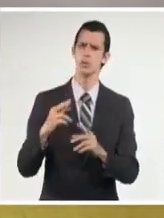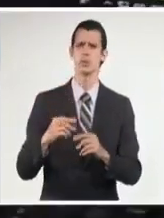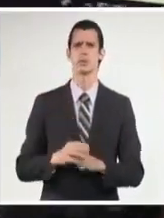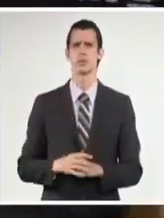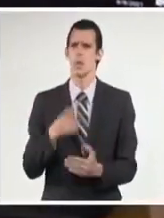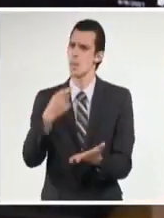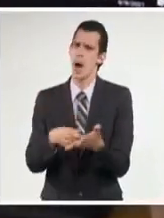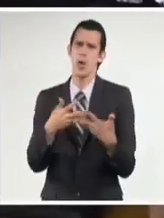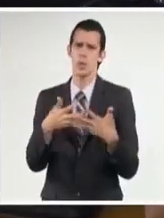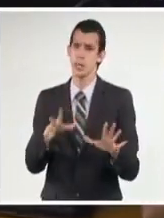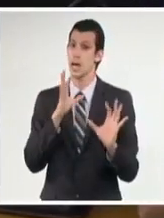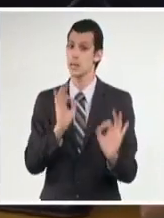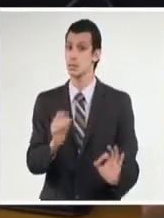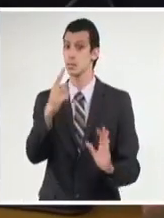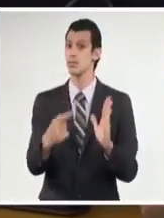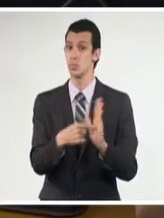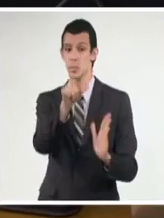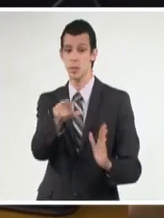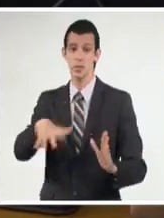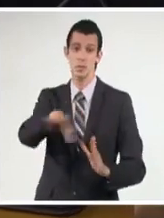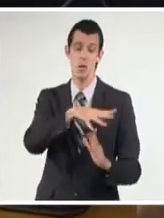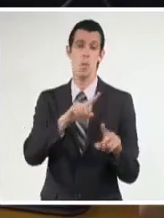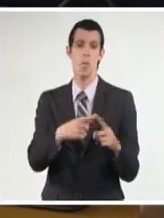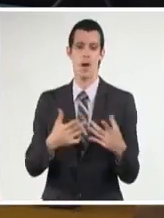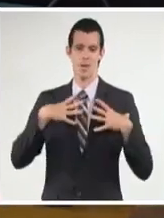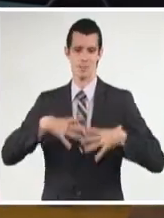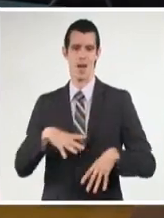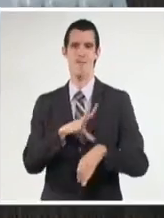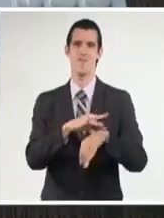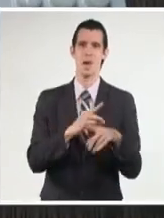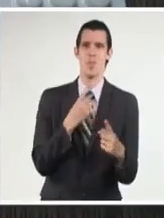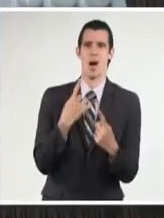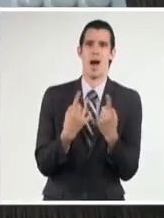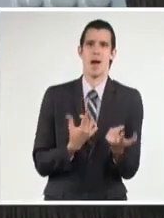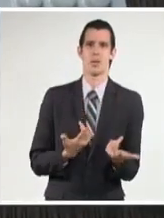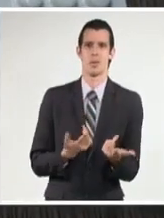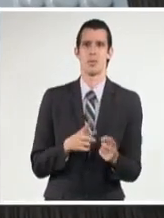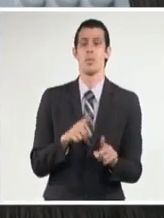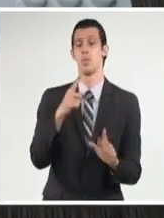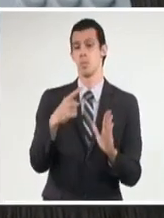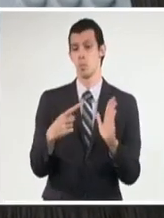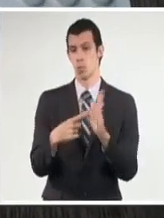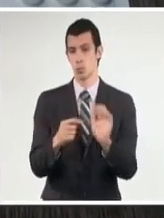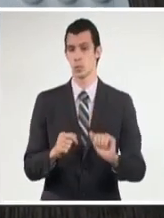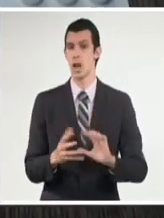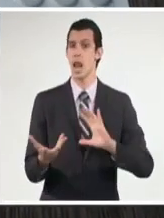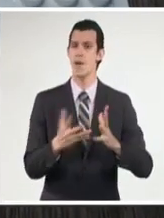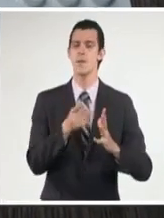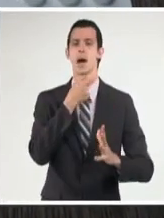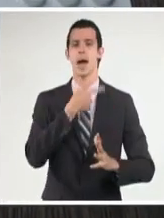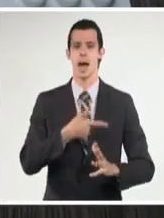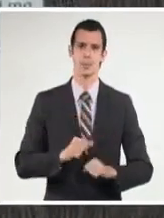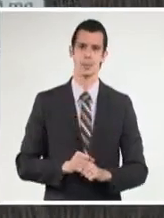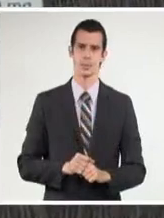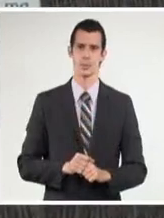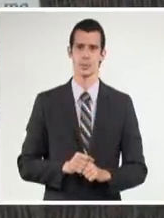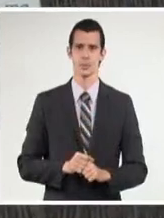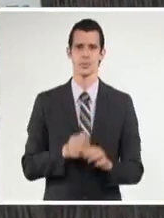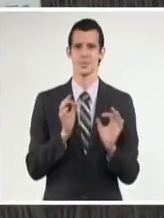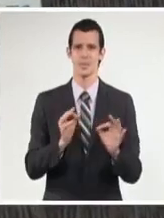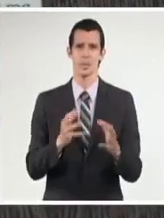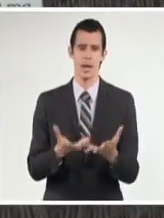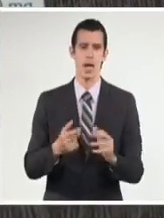digitales, pero que también se neutraliza a un mayor número de personas. Entre los modos de operar predomina la figura del mensajero, con el